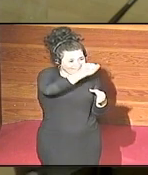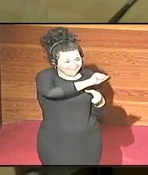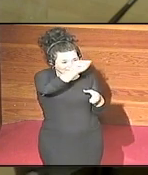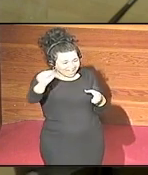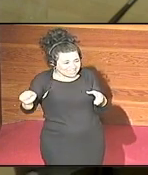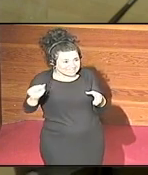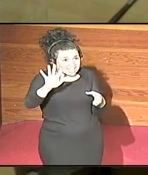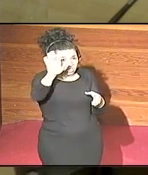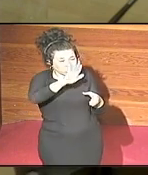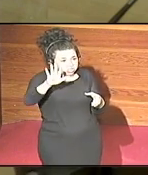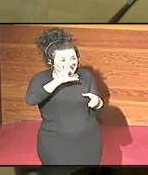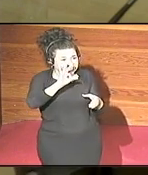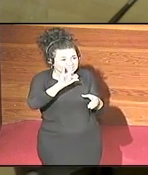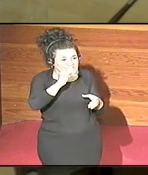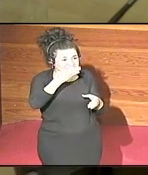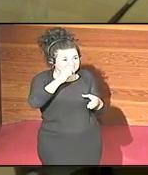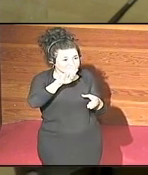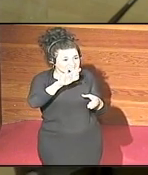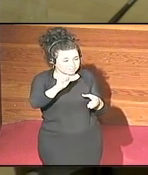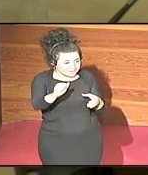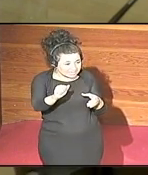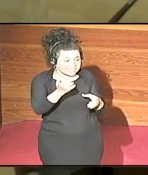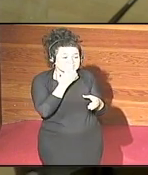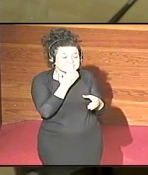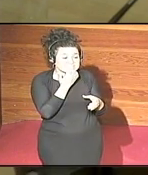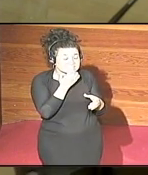Siberia. Y si no, si son rusos